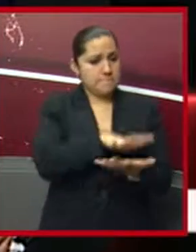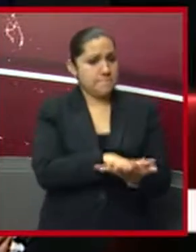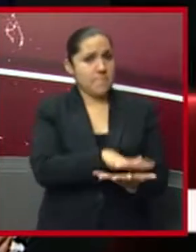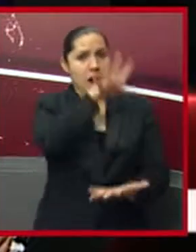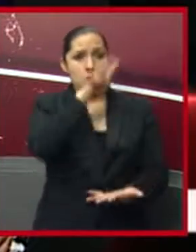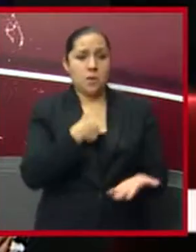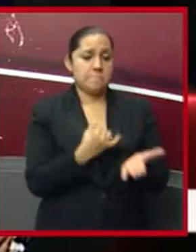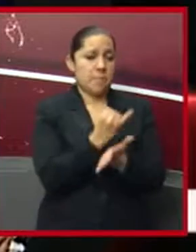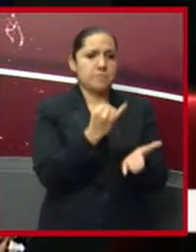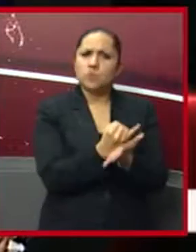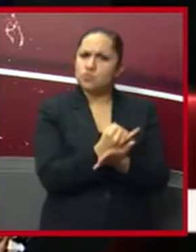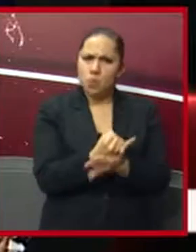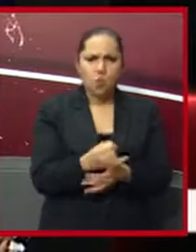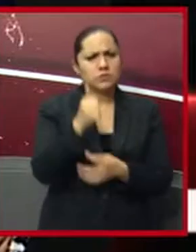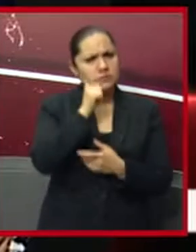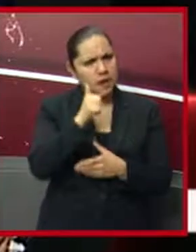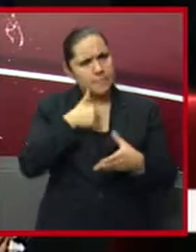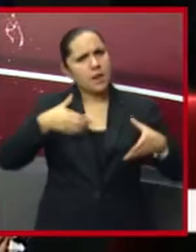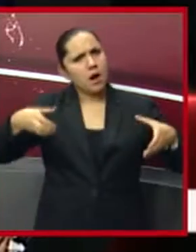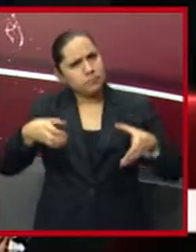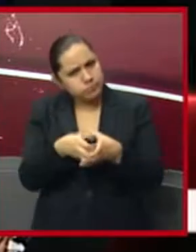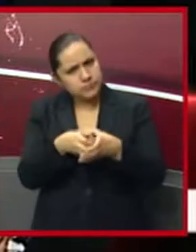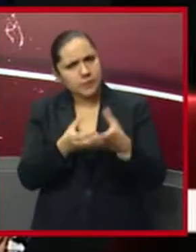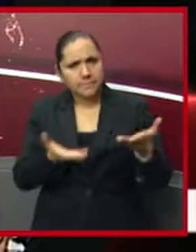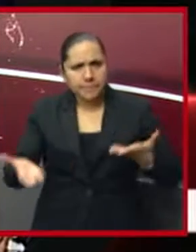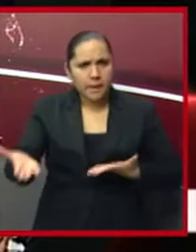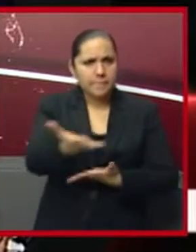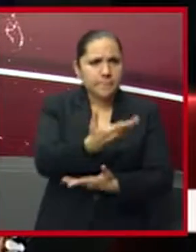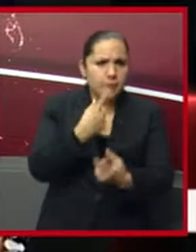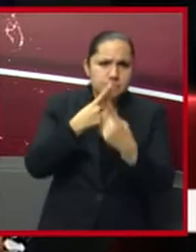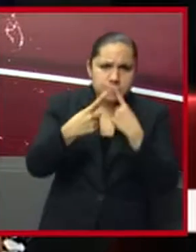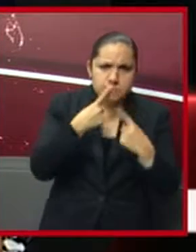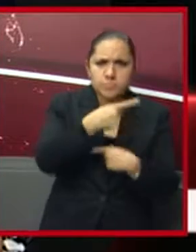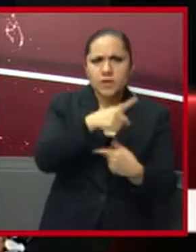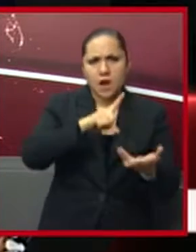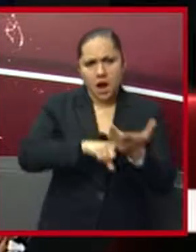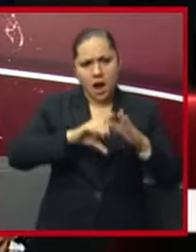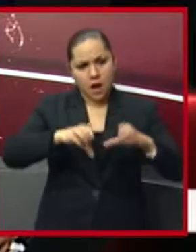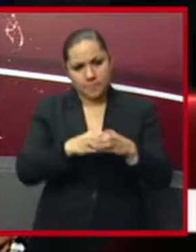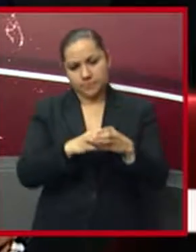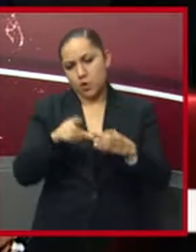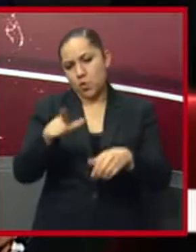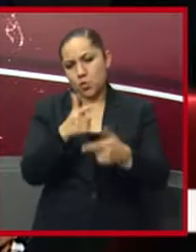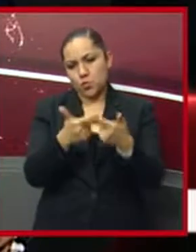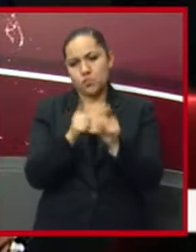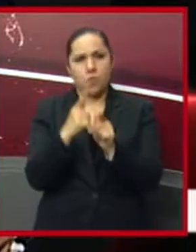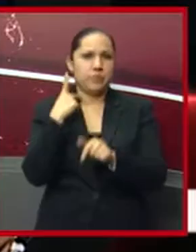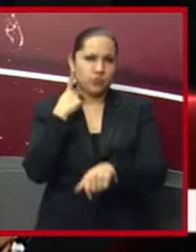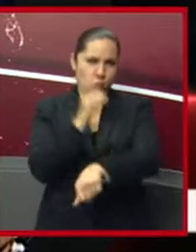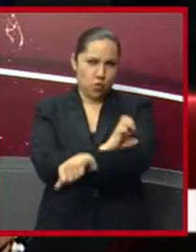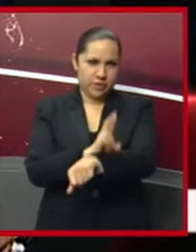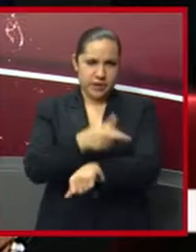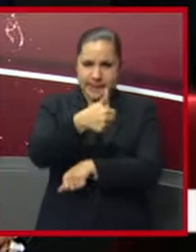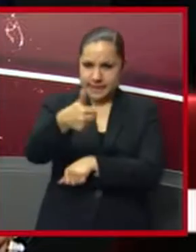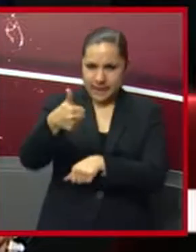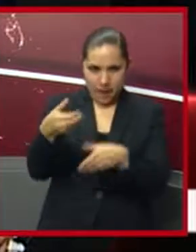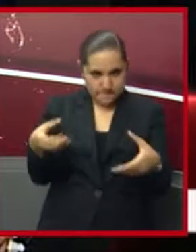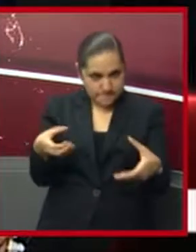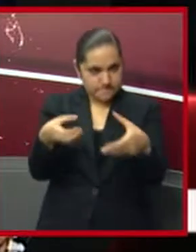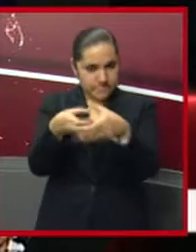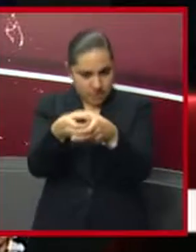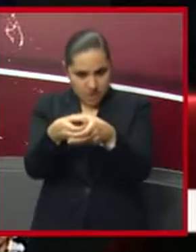grupos parlamentarios. En la Junta de Coordinación Política todo el tiempo se está buscando generar esos cauces de entendimiento